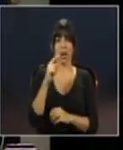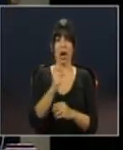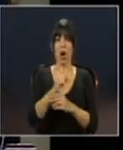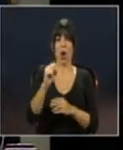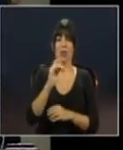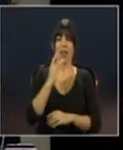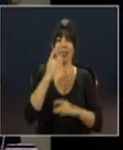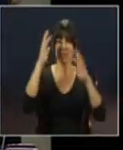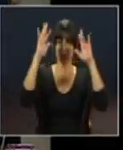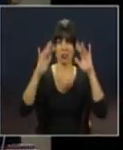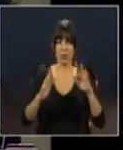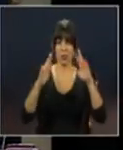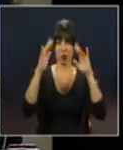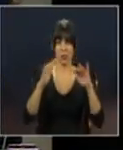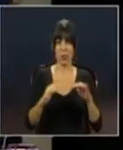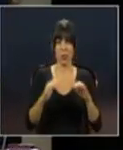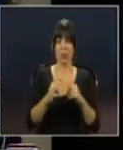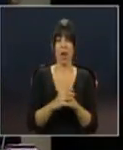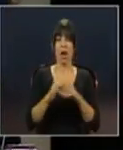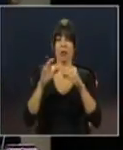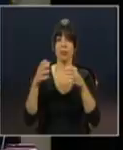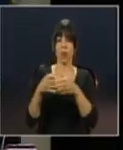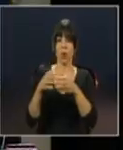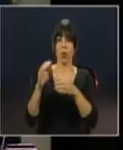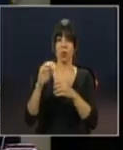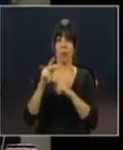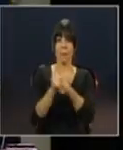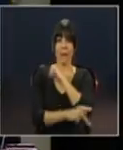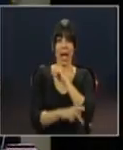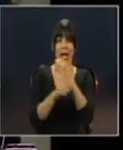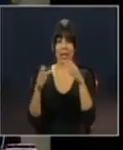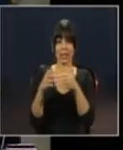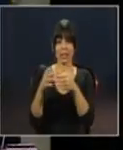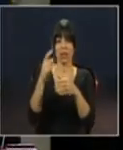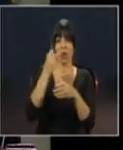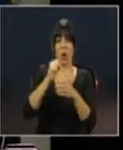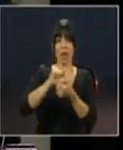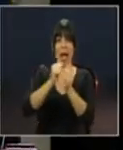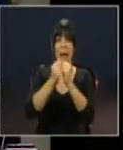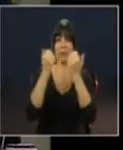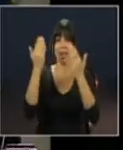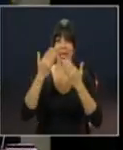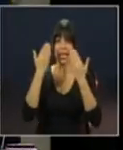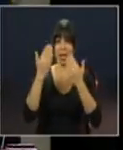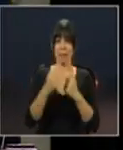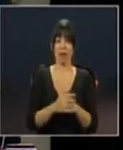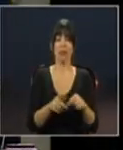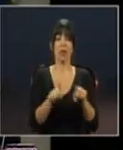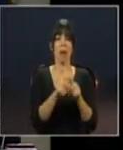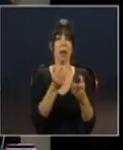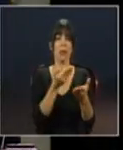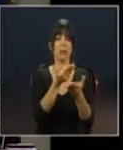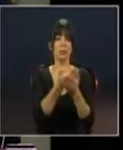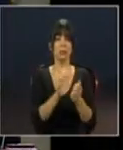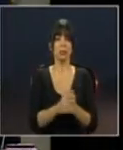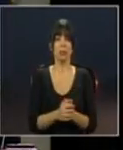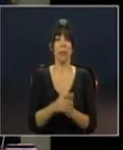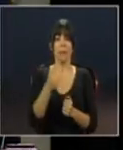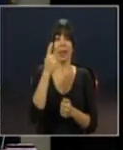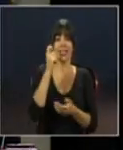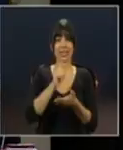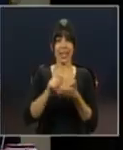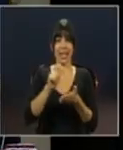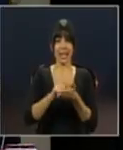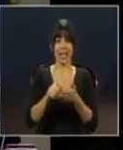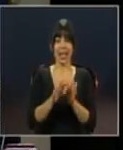la Conferencia de las Naciones Unidas para el Cambio Climático, en la propuesta de modificación del sistema de elección de su